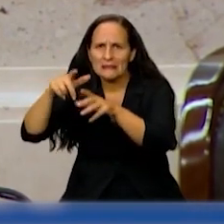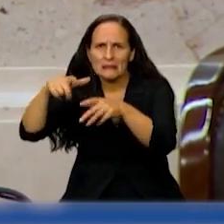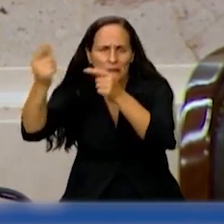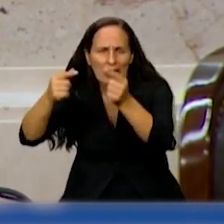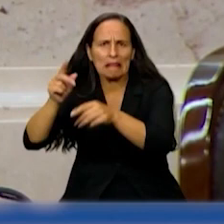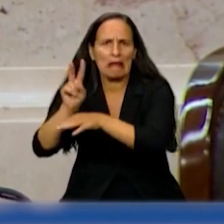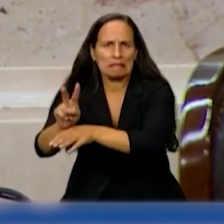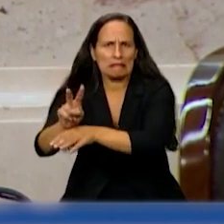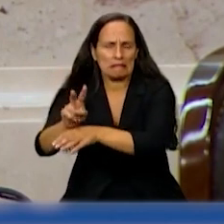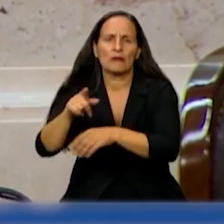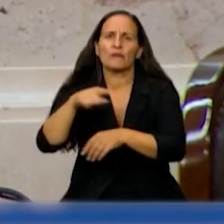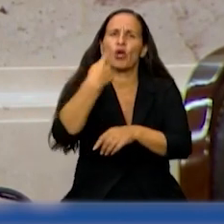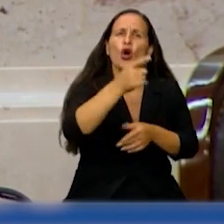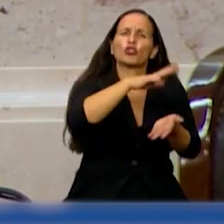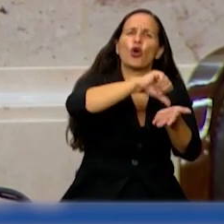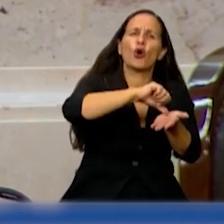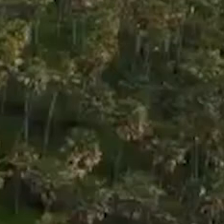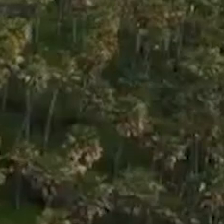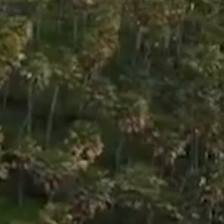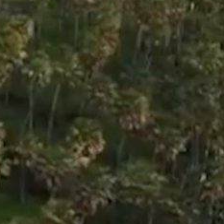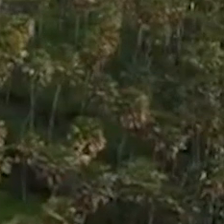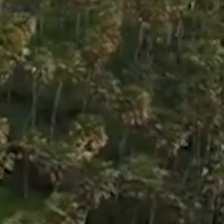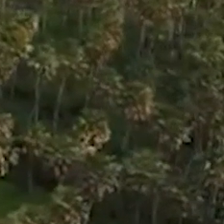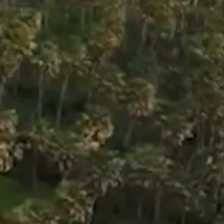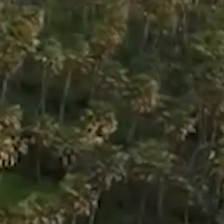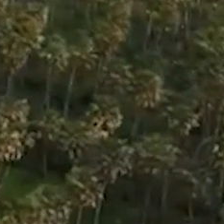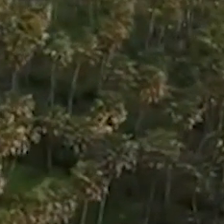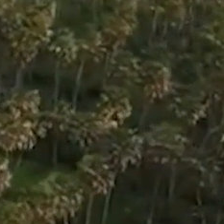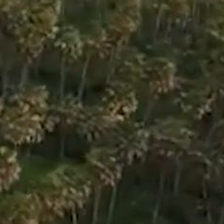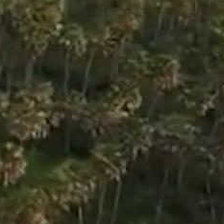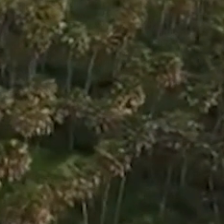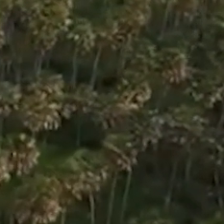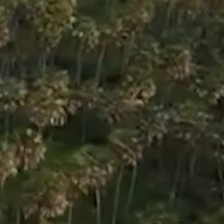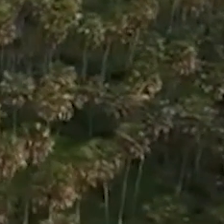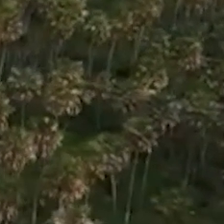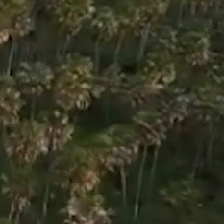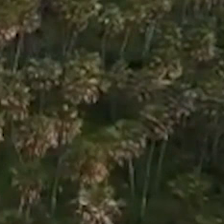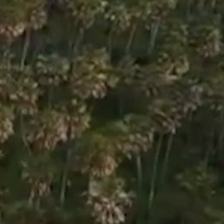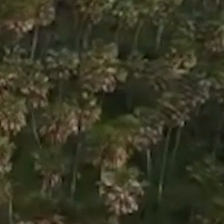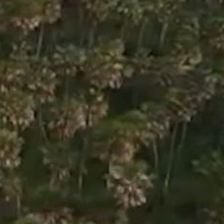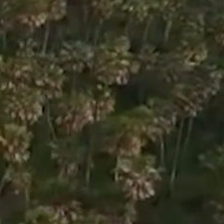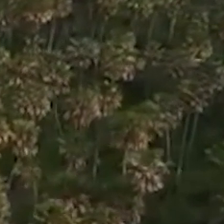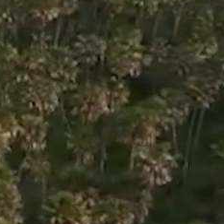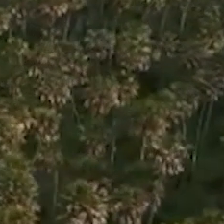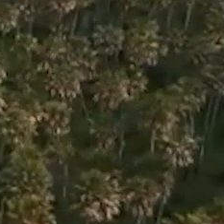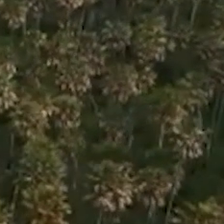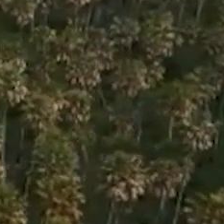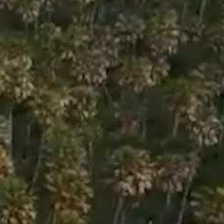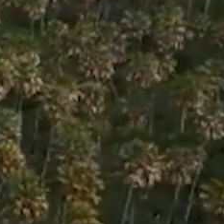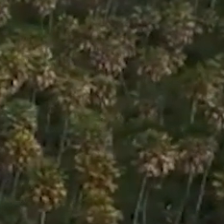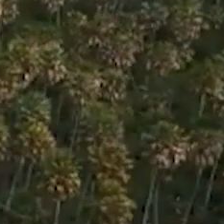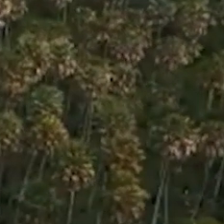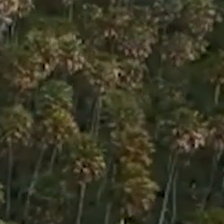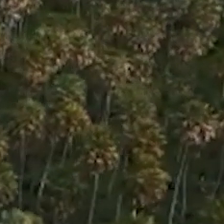donde protegemos asteroides, meteoritos de la codicia internacional por apropiarse